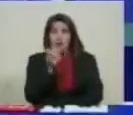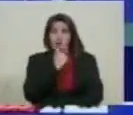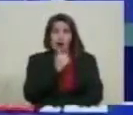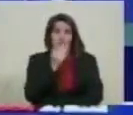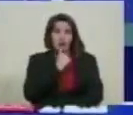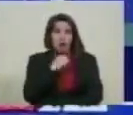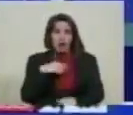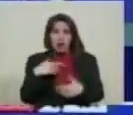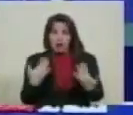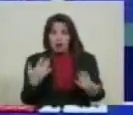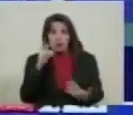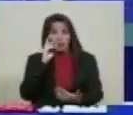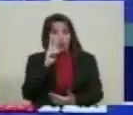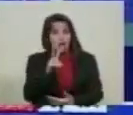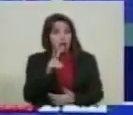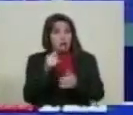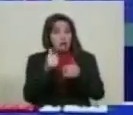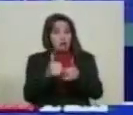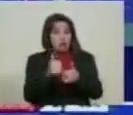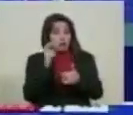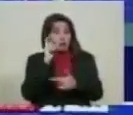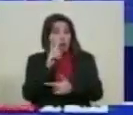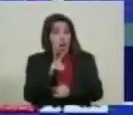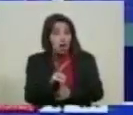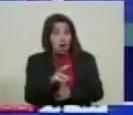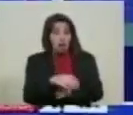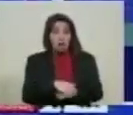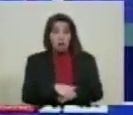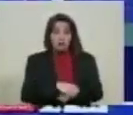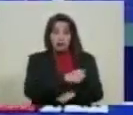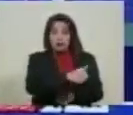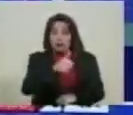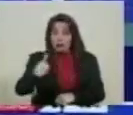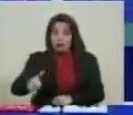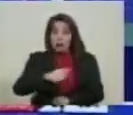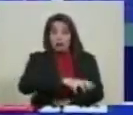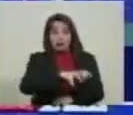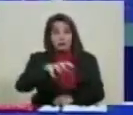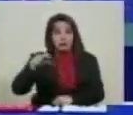Veamos bien, en cada estado, en cada región,